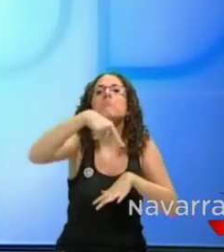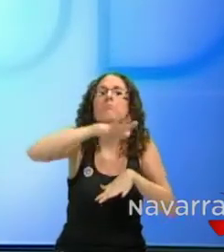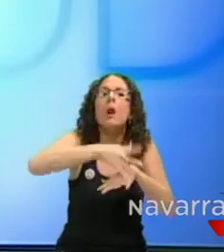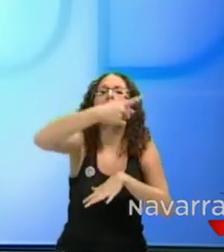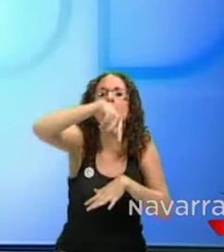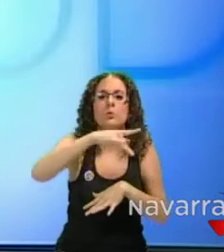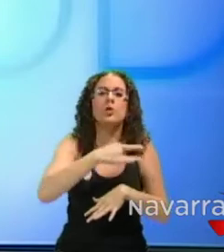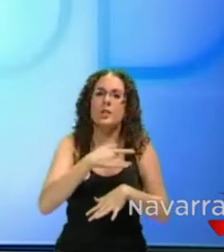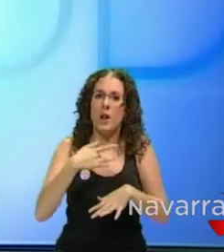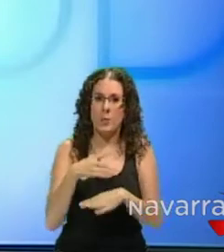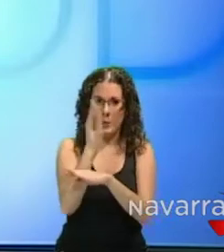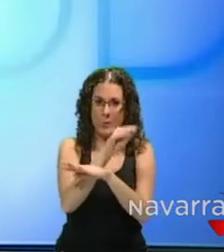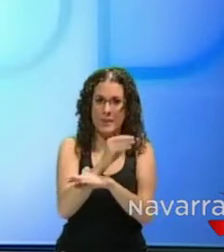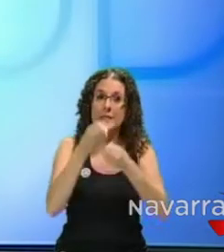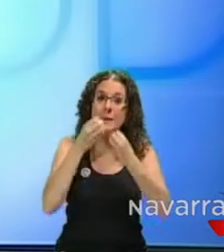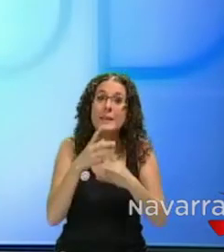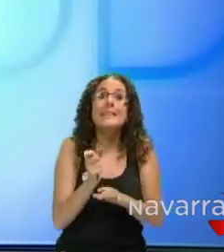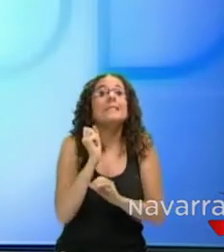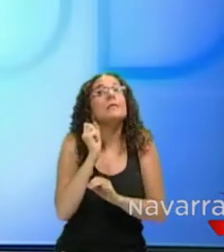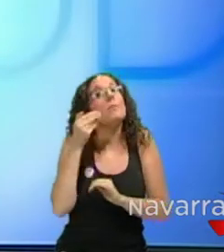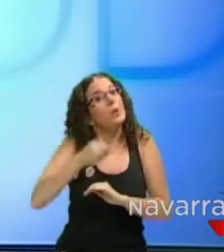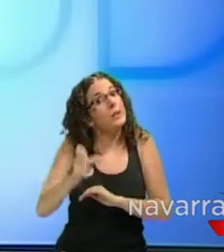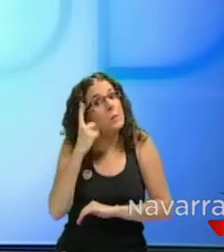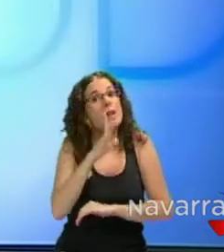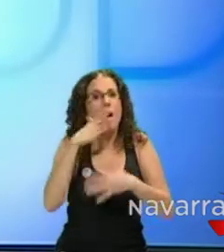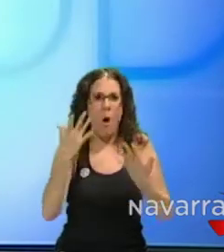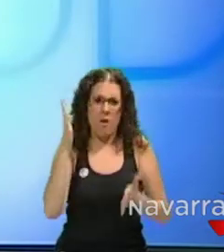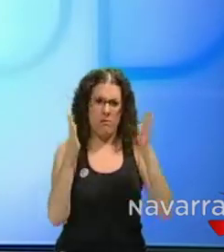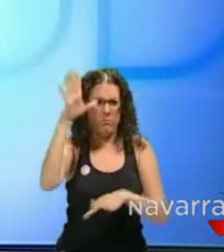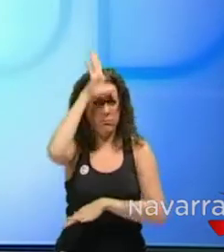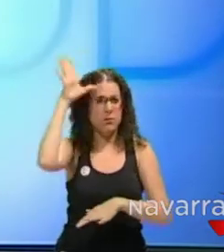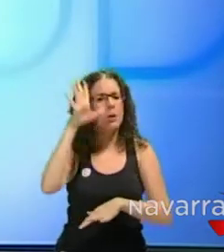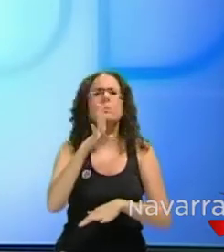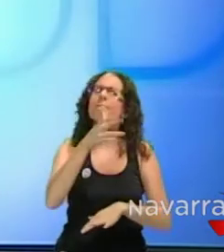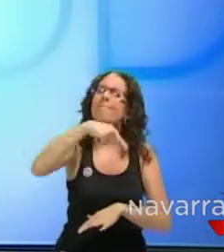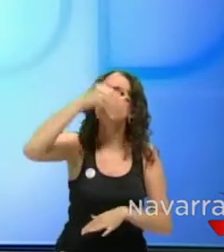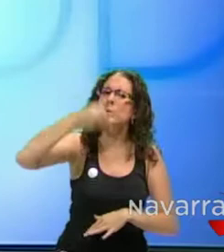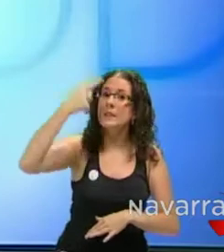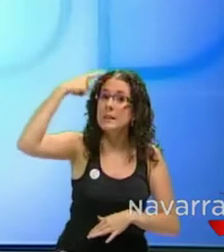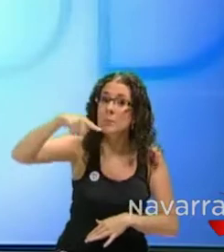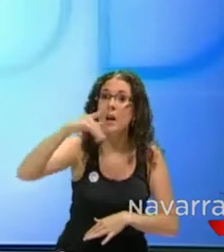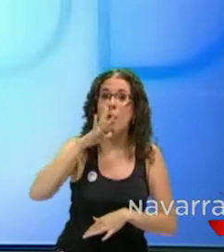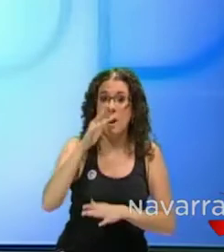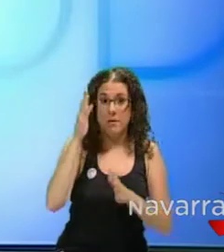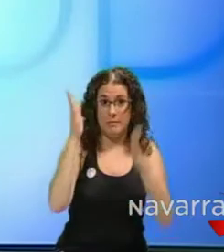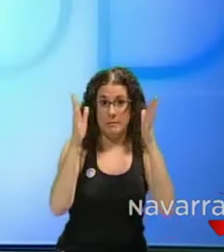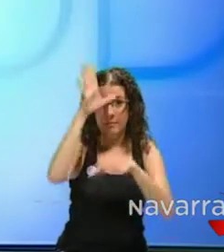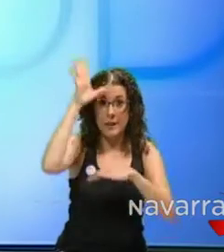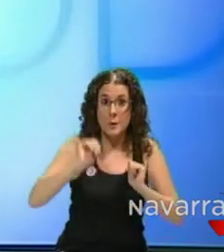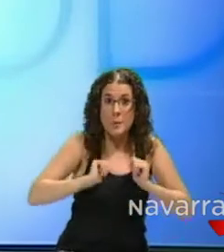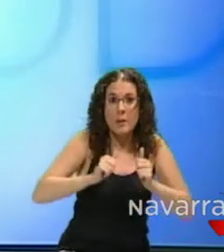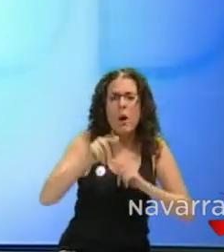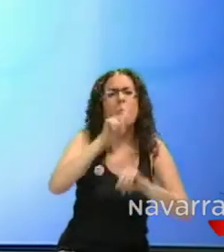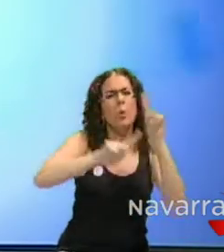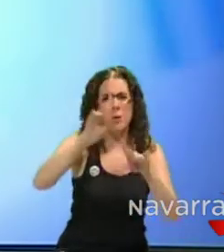punto su salud, sobre todo en esta época estival. Porque sepan que con el comienzo del verano los trastornos por calor están a la